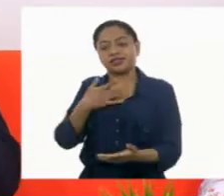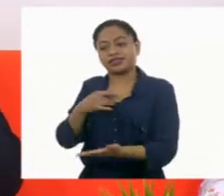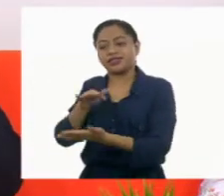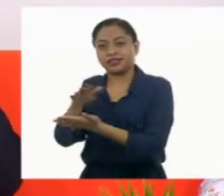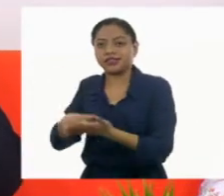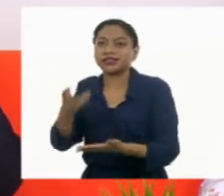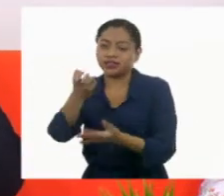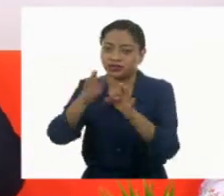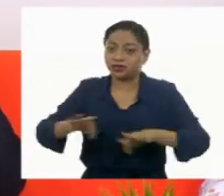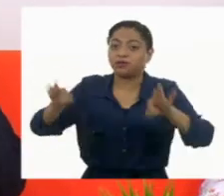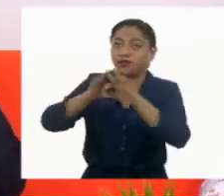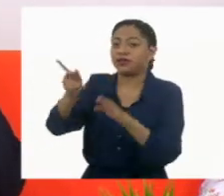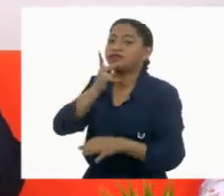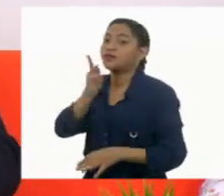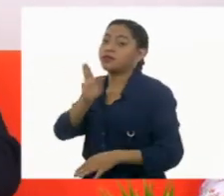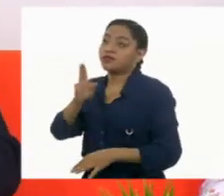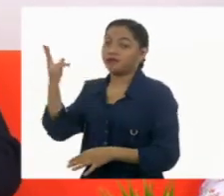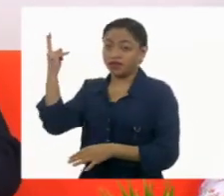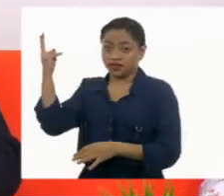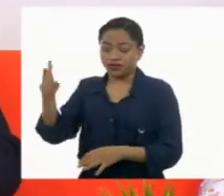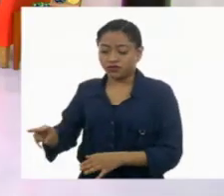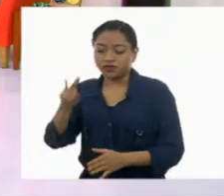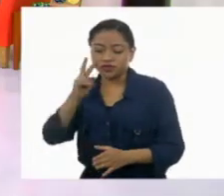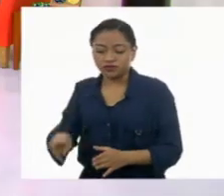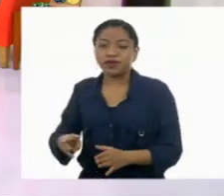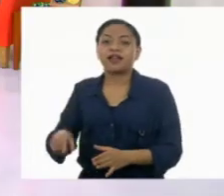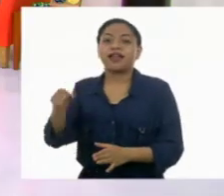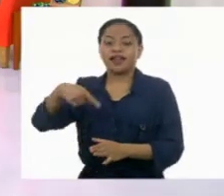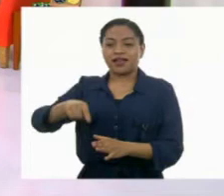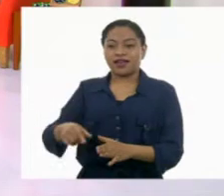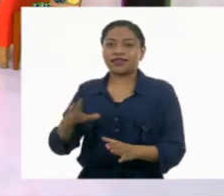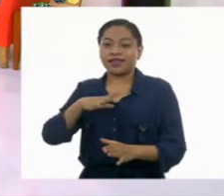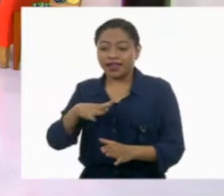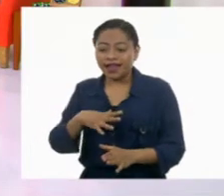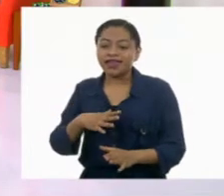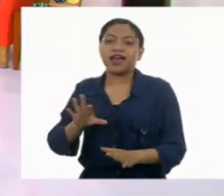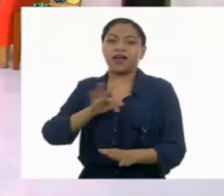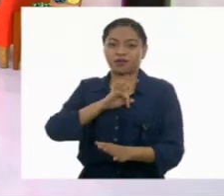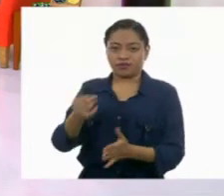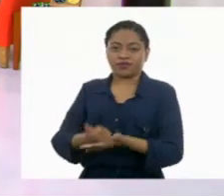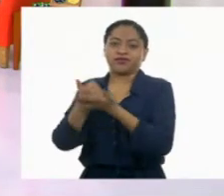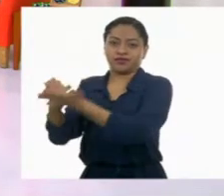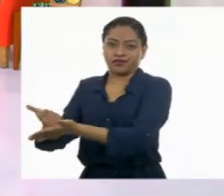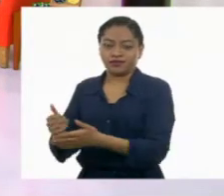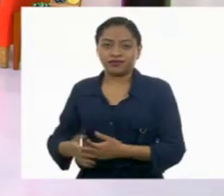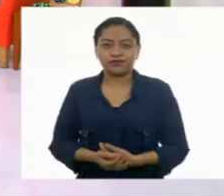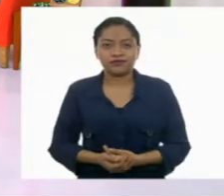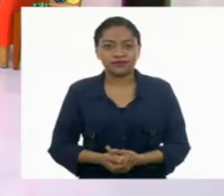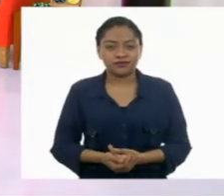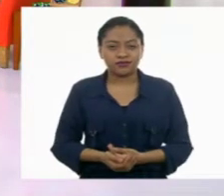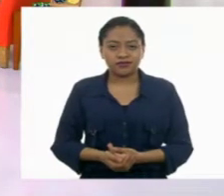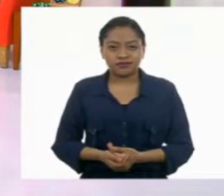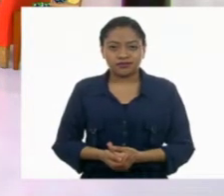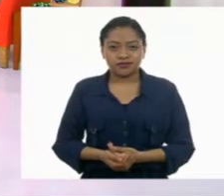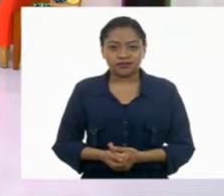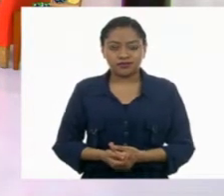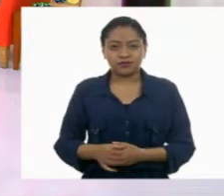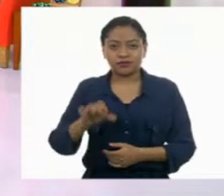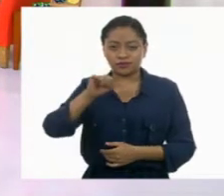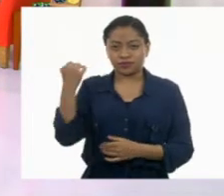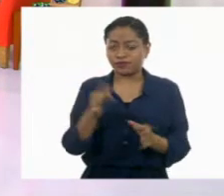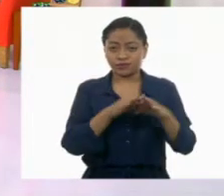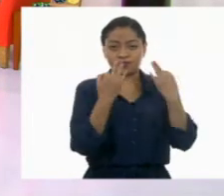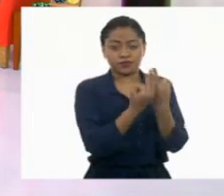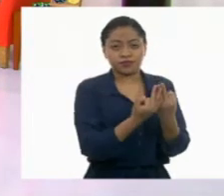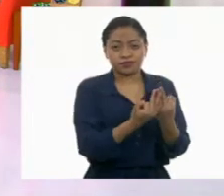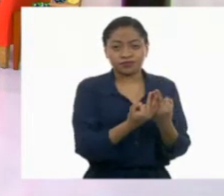es importante que los papás conozcan que están esos marcadores para que ayuden a sus hijos. ¿Okay? Y la otra